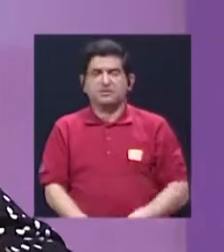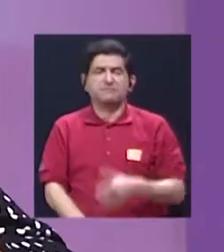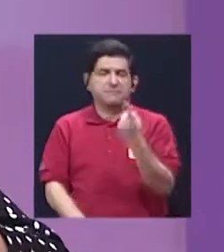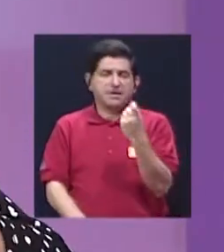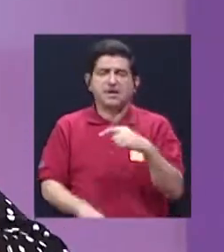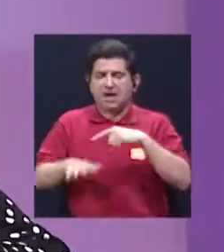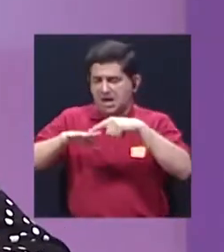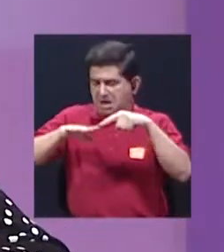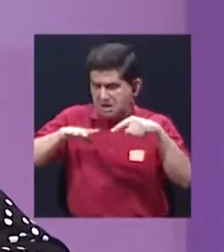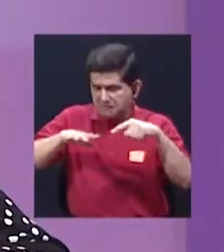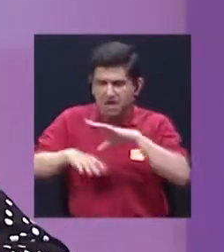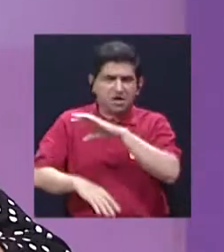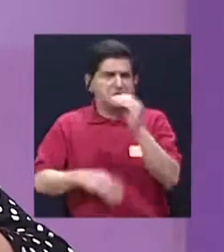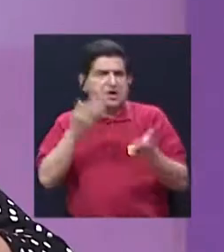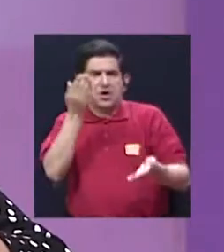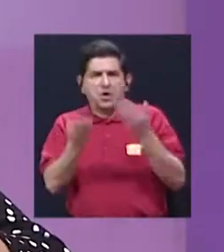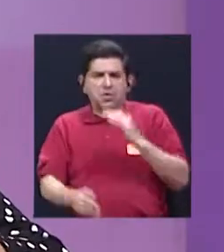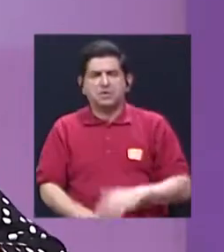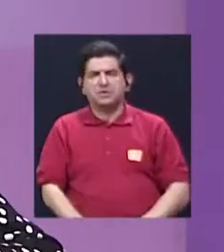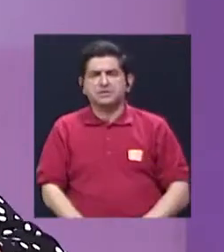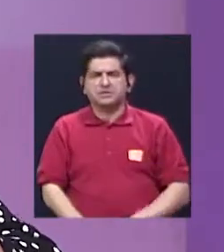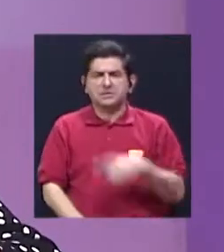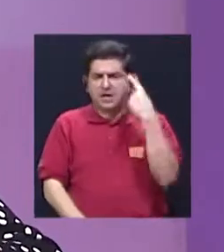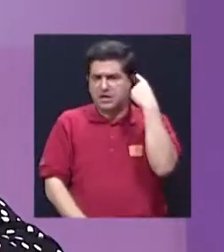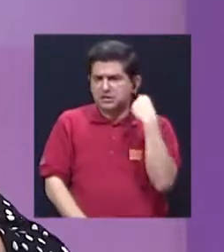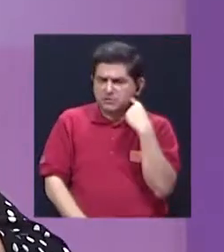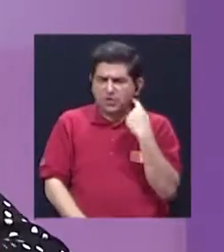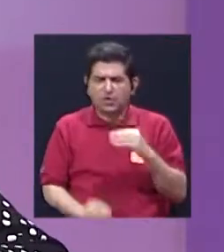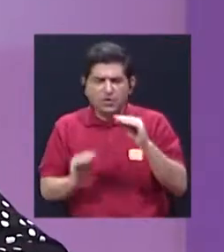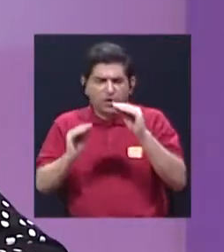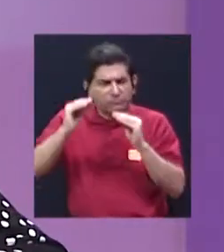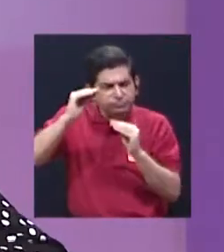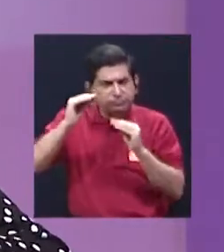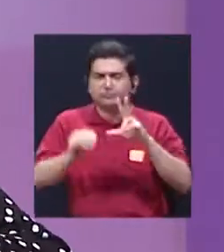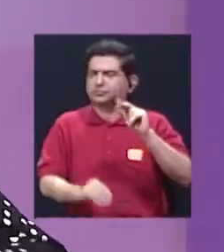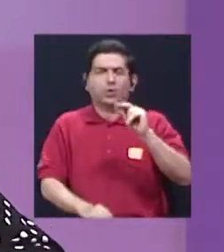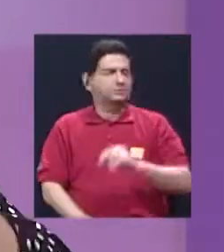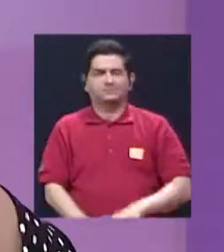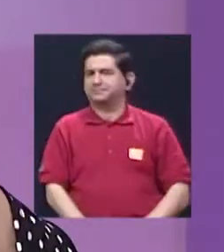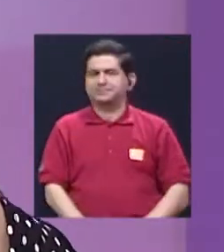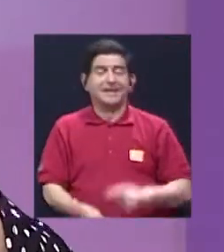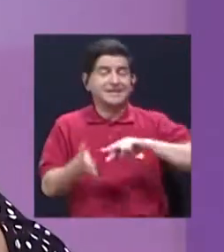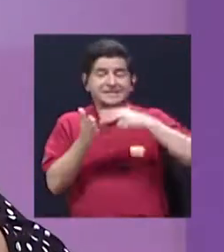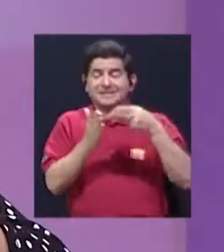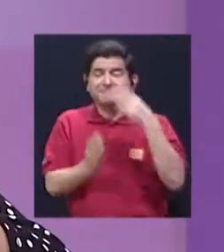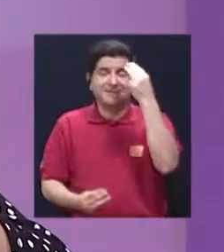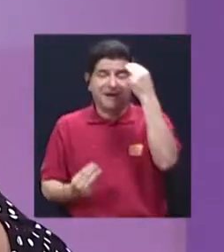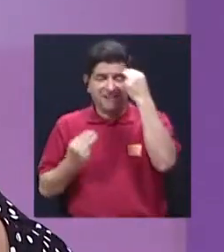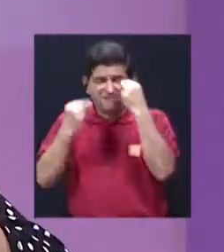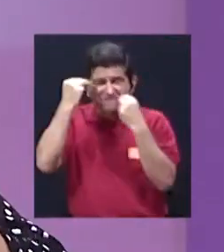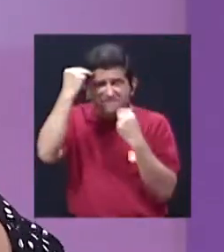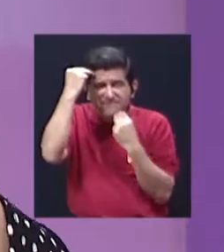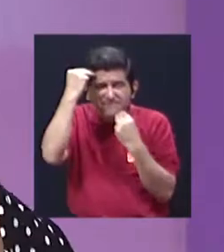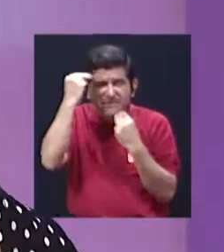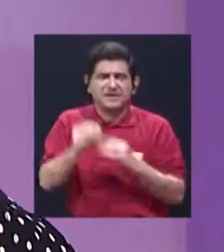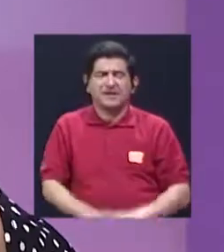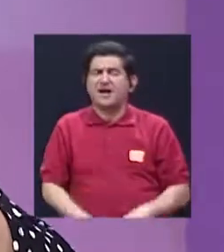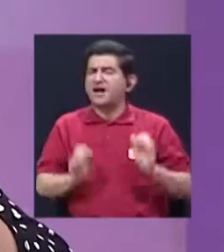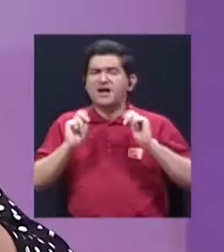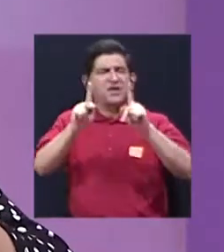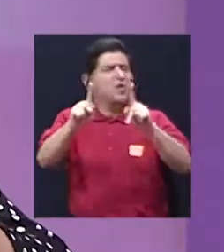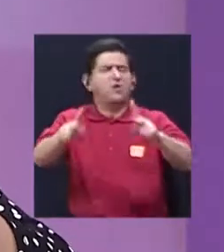falta un dedito, no estamos hablando de una orejita torcida, estamos hablando de malformaciones que hacen